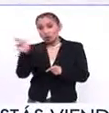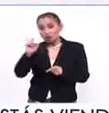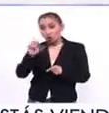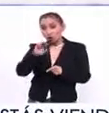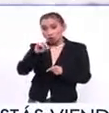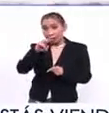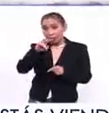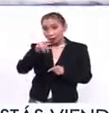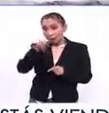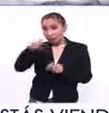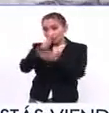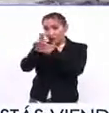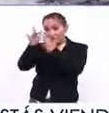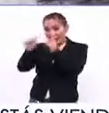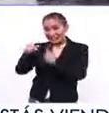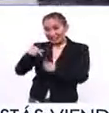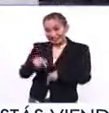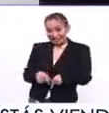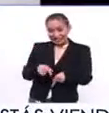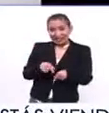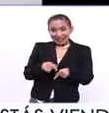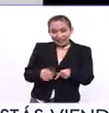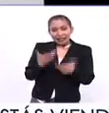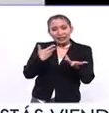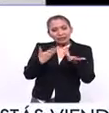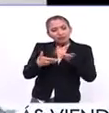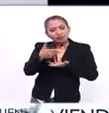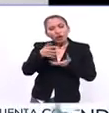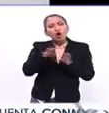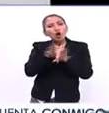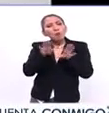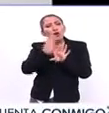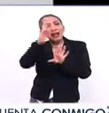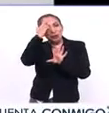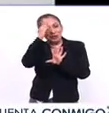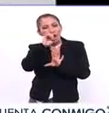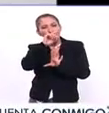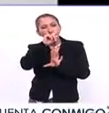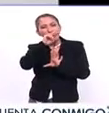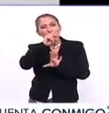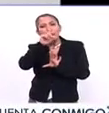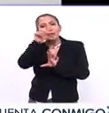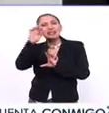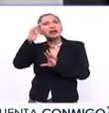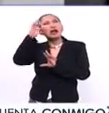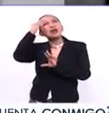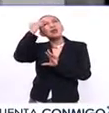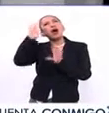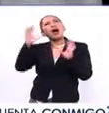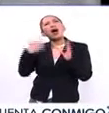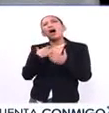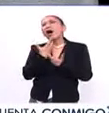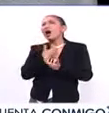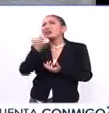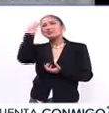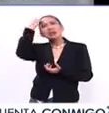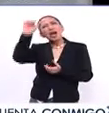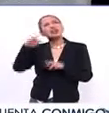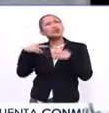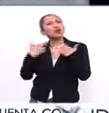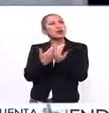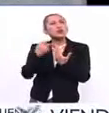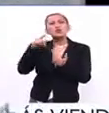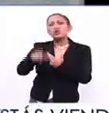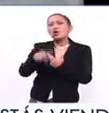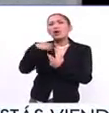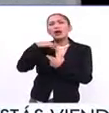Paz estaba en París y ella está acá. Y además, cómo recuerda Octavio Paz con nostalgia las reuniones que tenían con Leonora Carrington en la